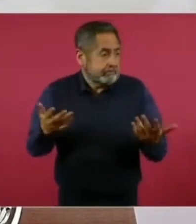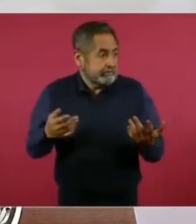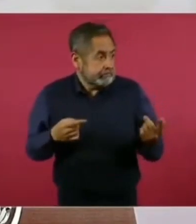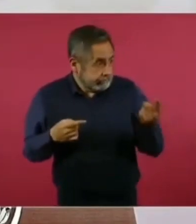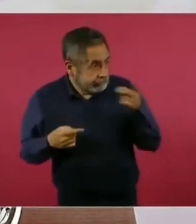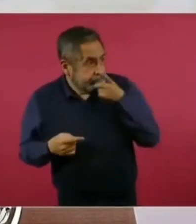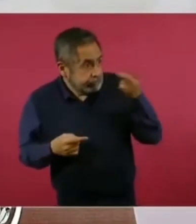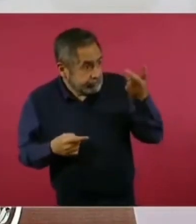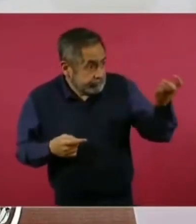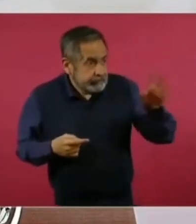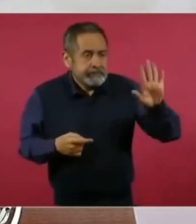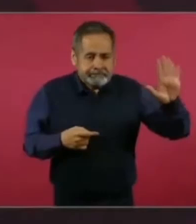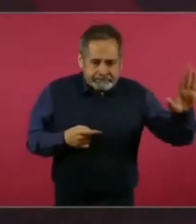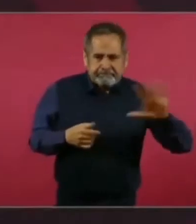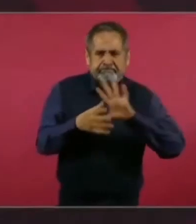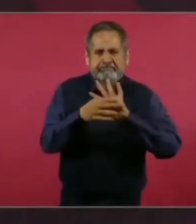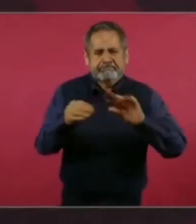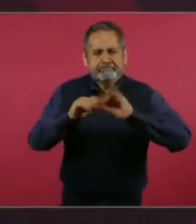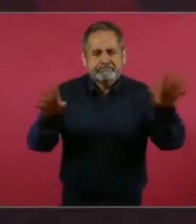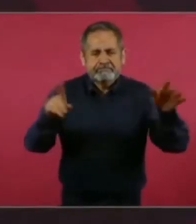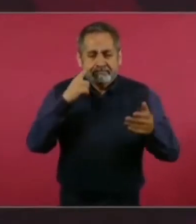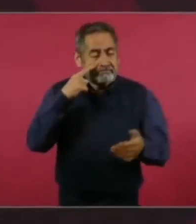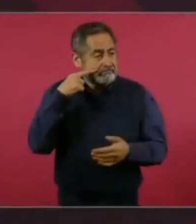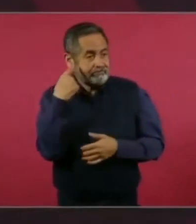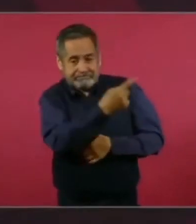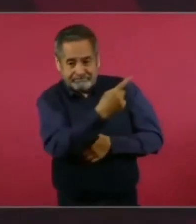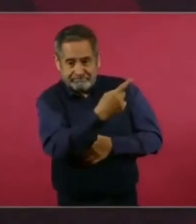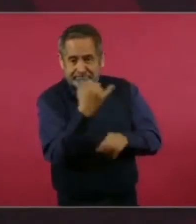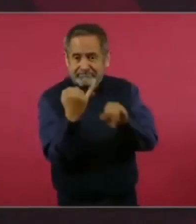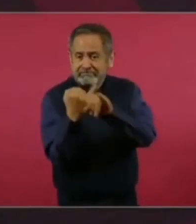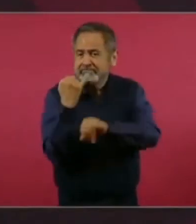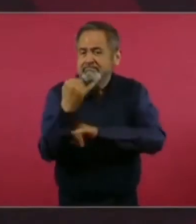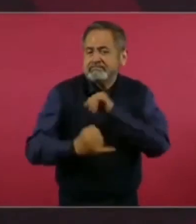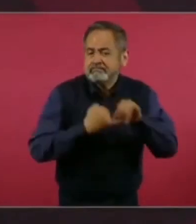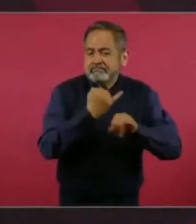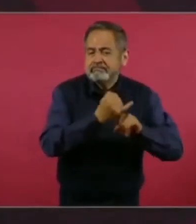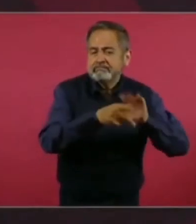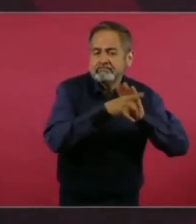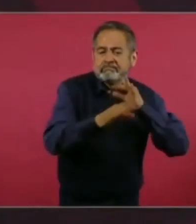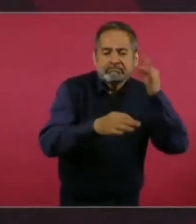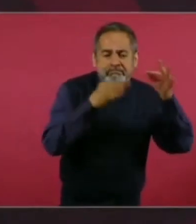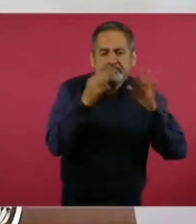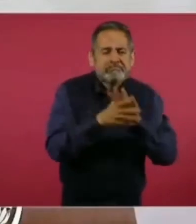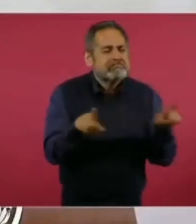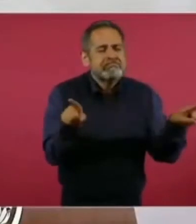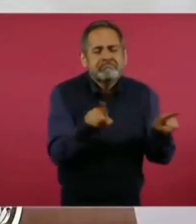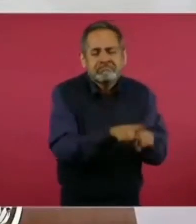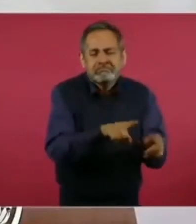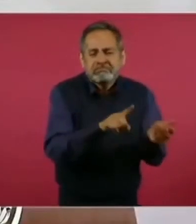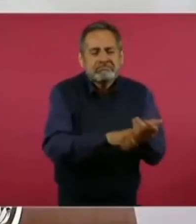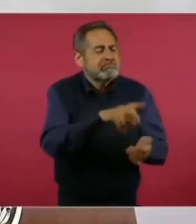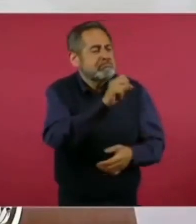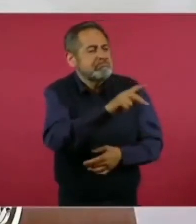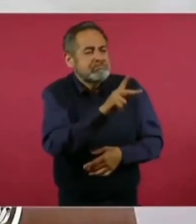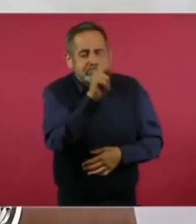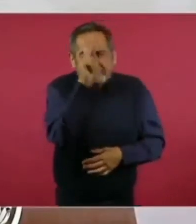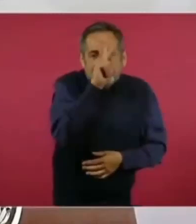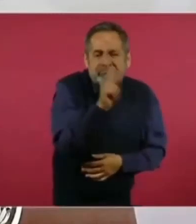clarificar de que la prensa internacional es igual o